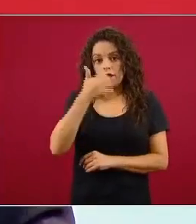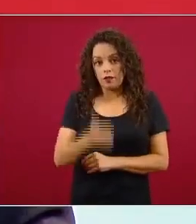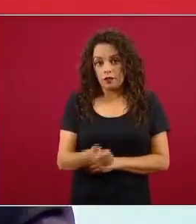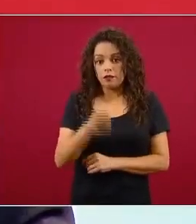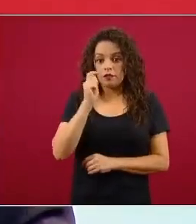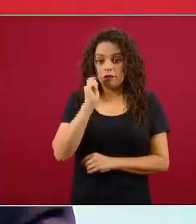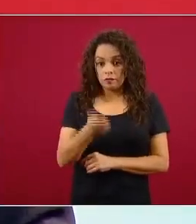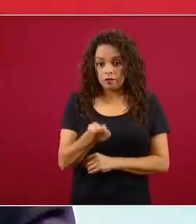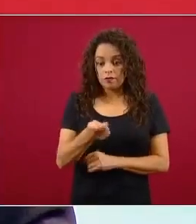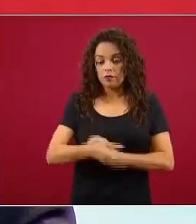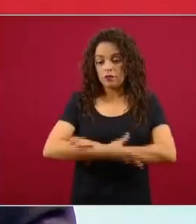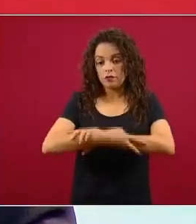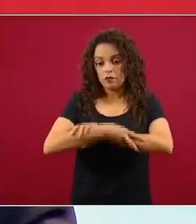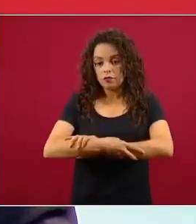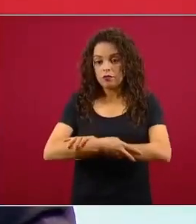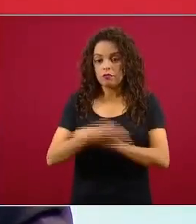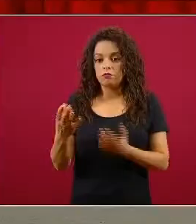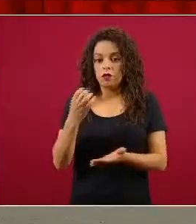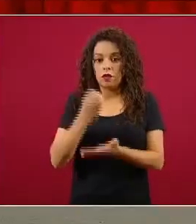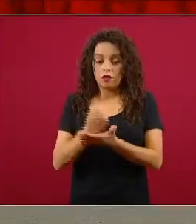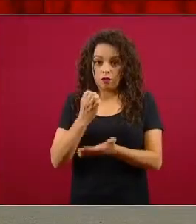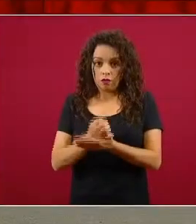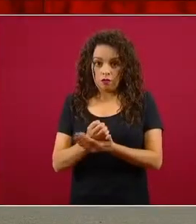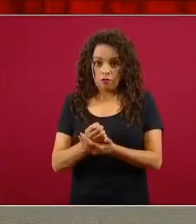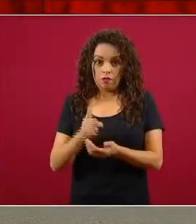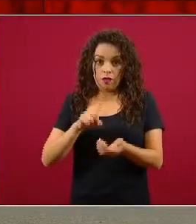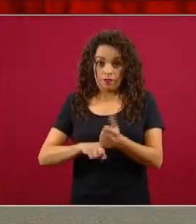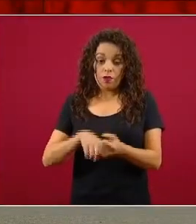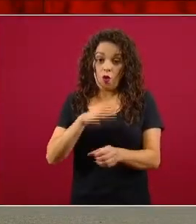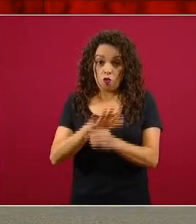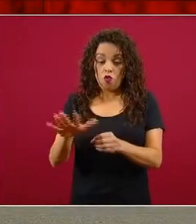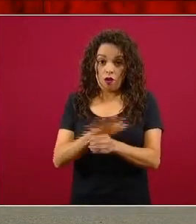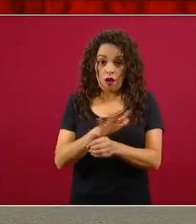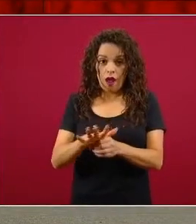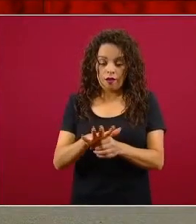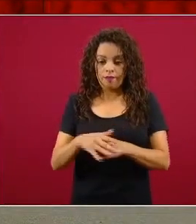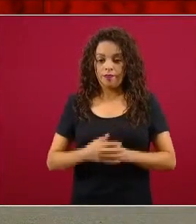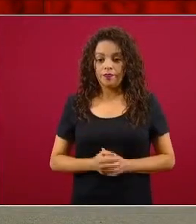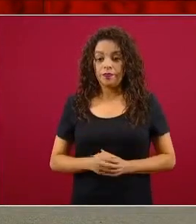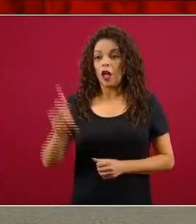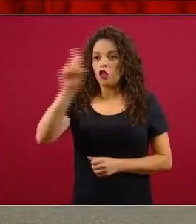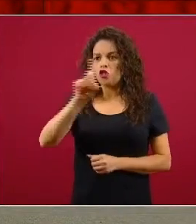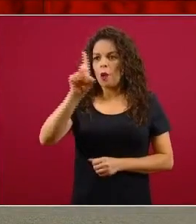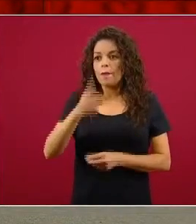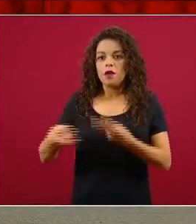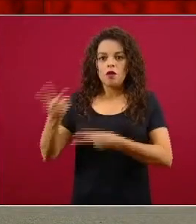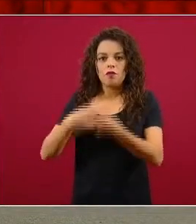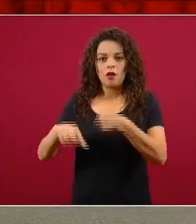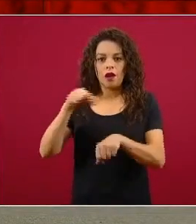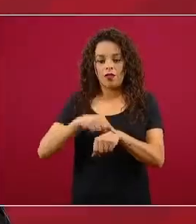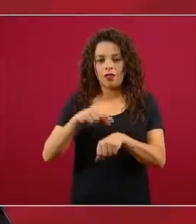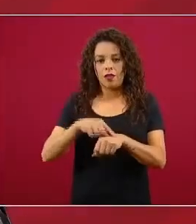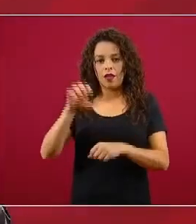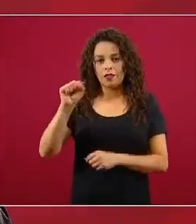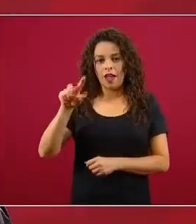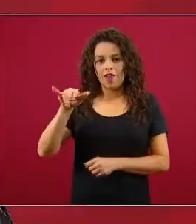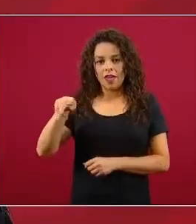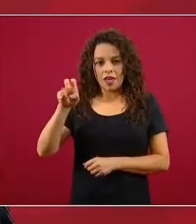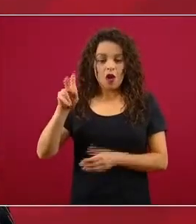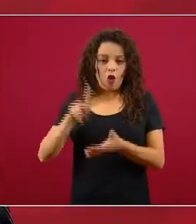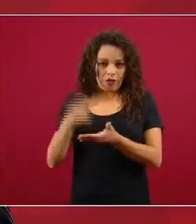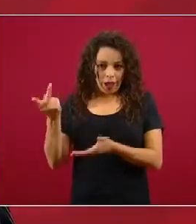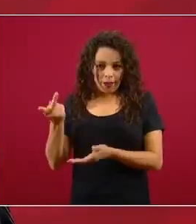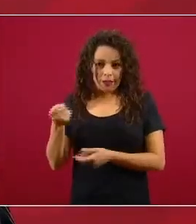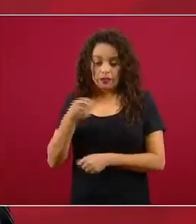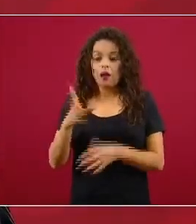economías solidarias locales. El domingo, por cierto, viene el doctor Savicki nuevamente y nos hablará